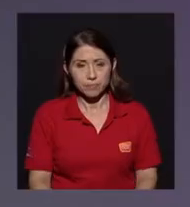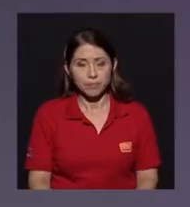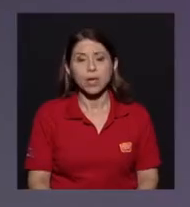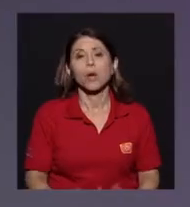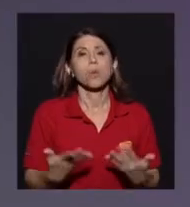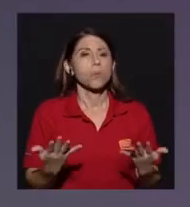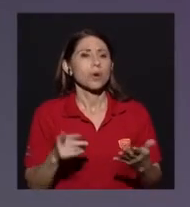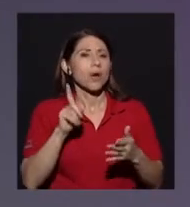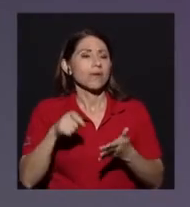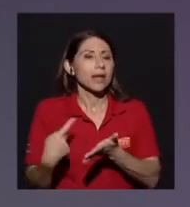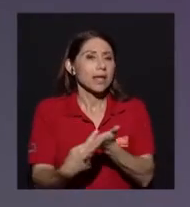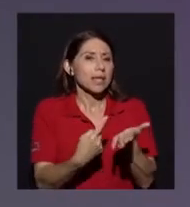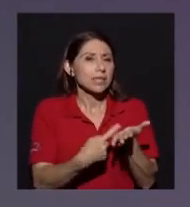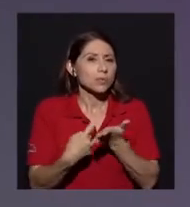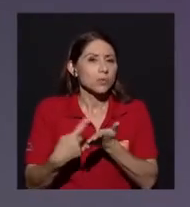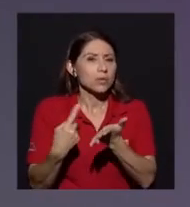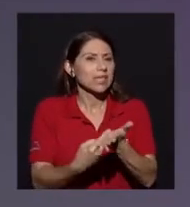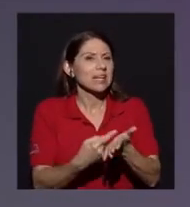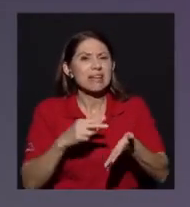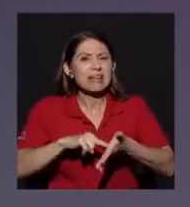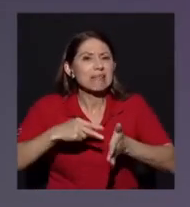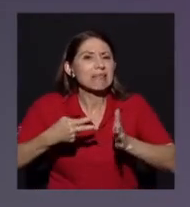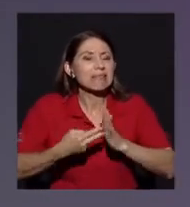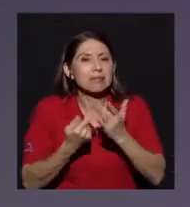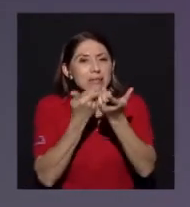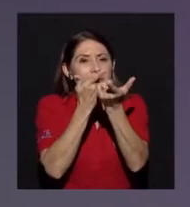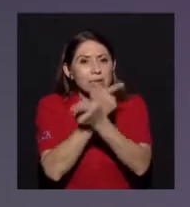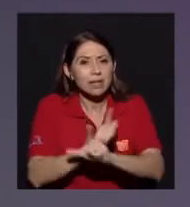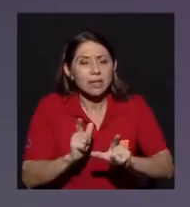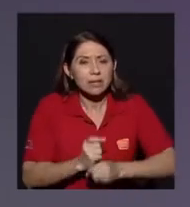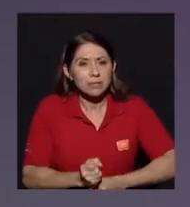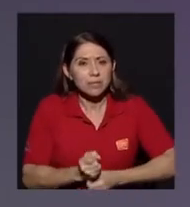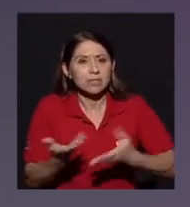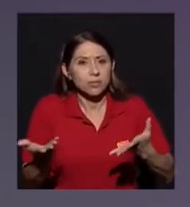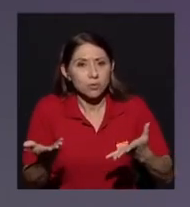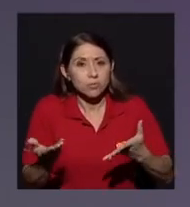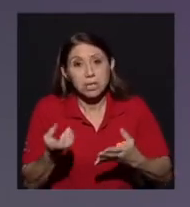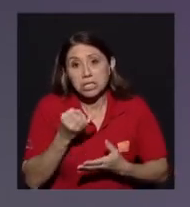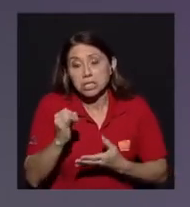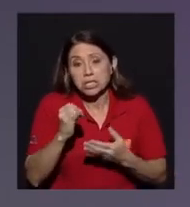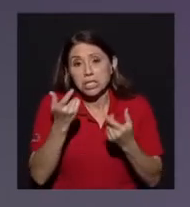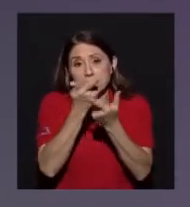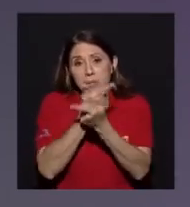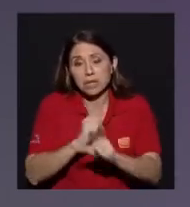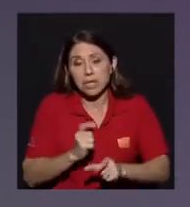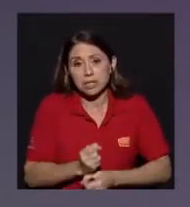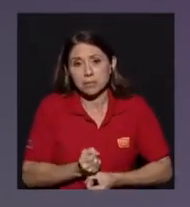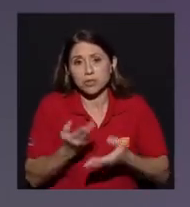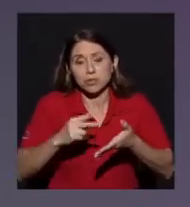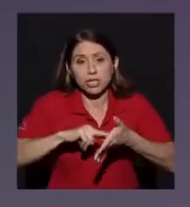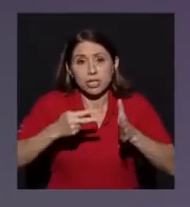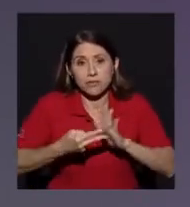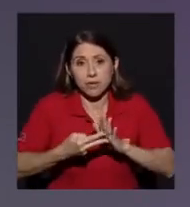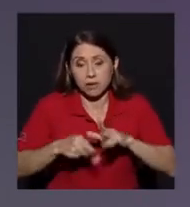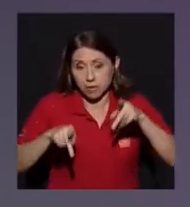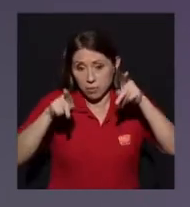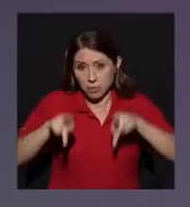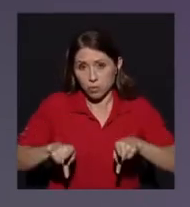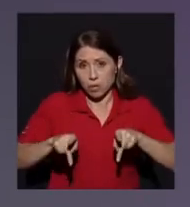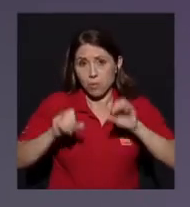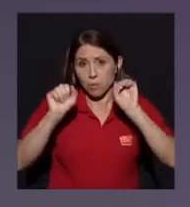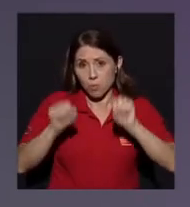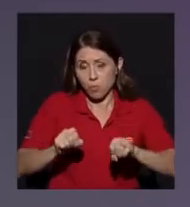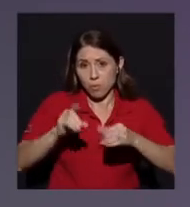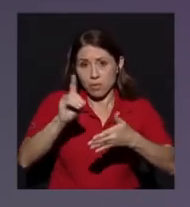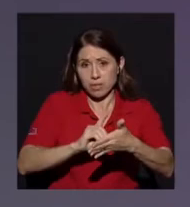ver hay que discutir que es libertad de expresión porque si libertad de expresión es la libertad que puede tener una persona de discriminar a otro